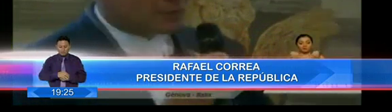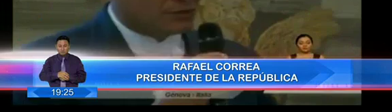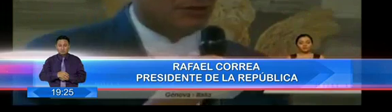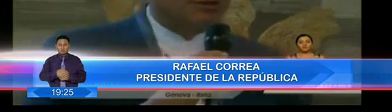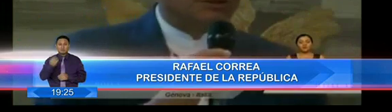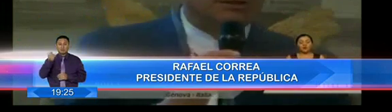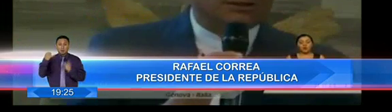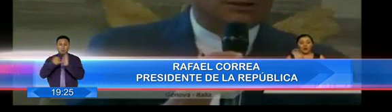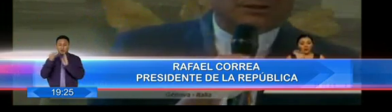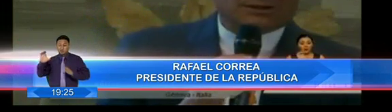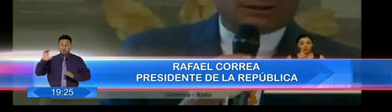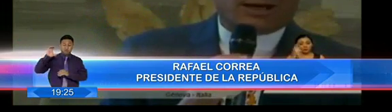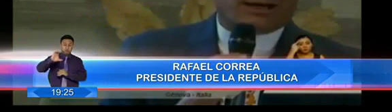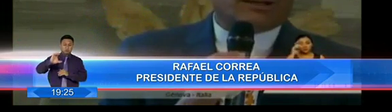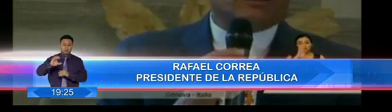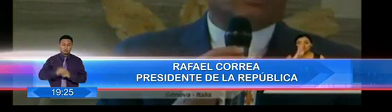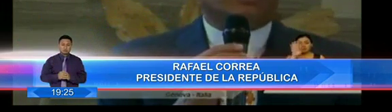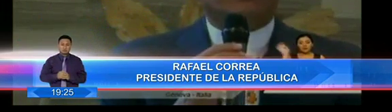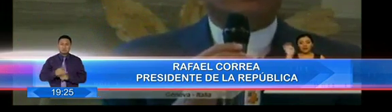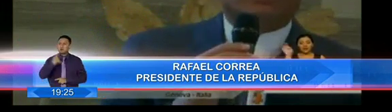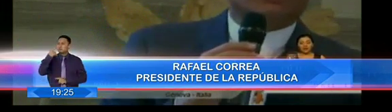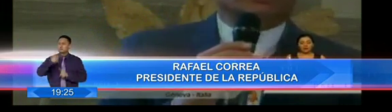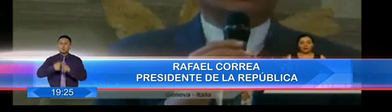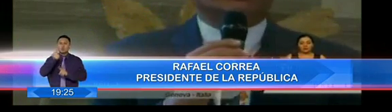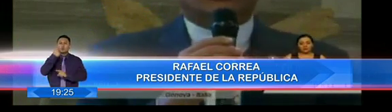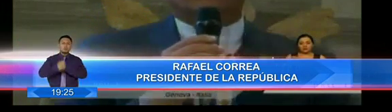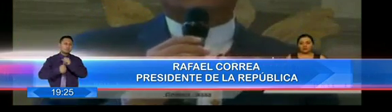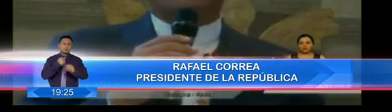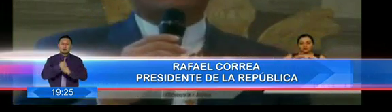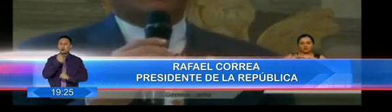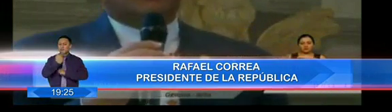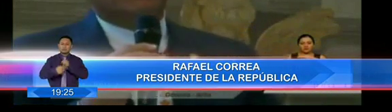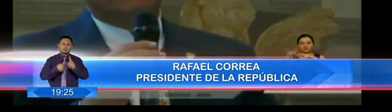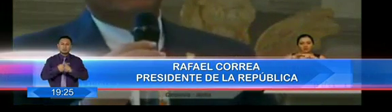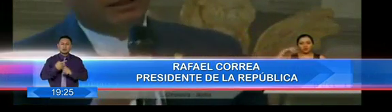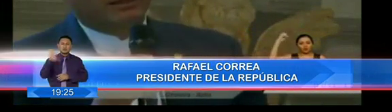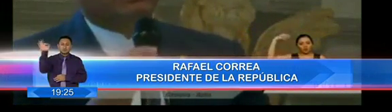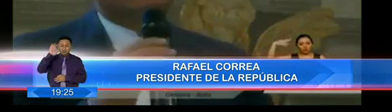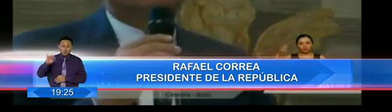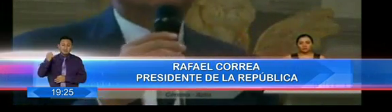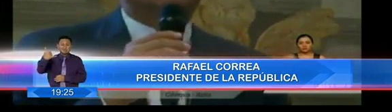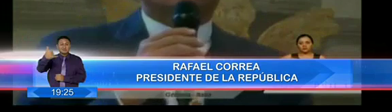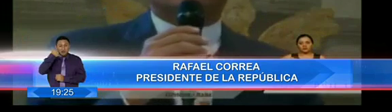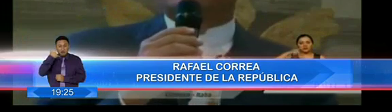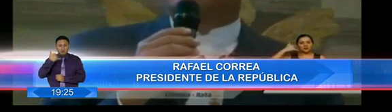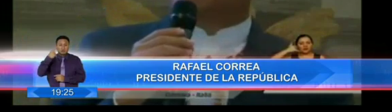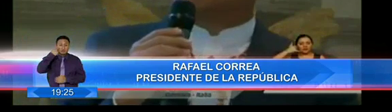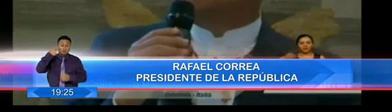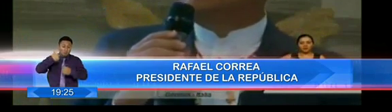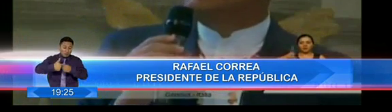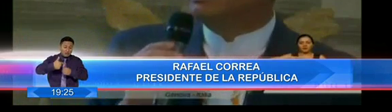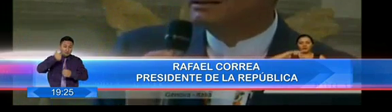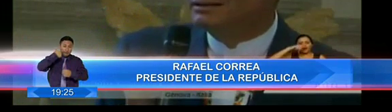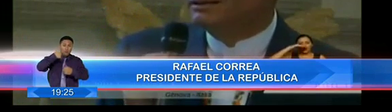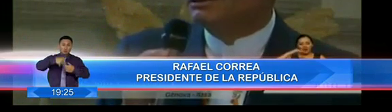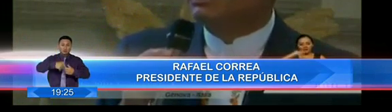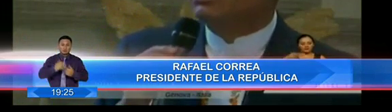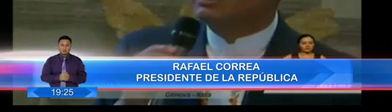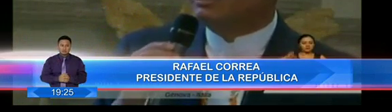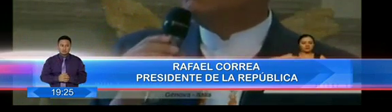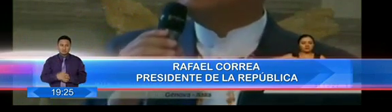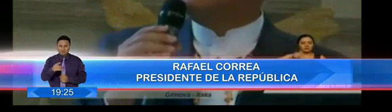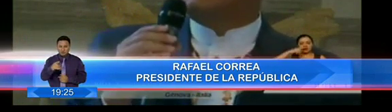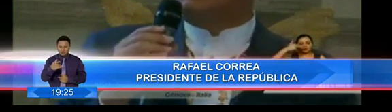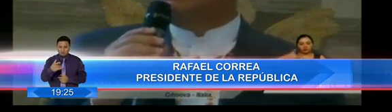paquetazos. Cada cierto tiempo nos ajustaban la luz, el teléfono, el gas, la gasolina. Son cosas